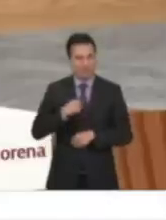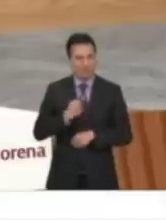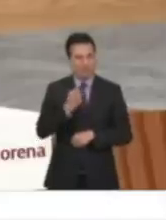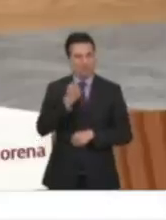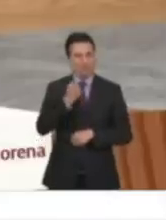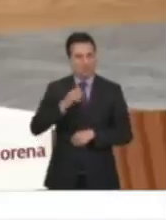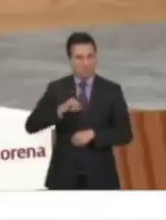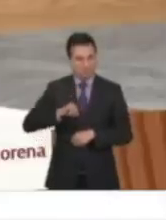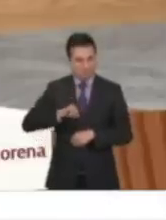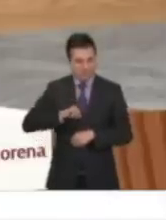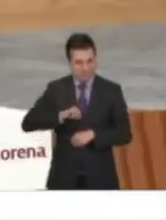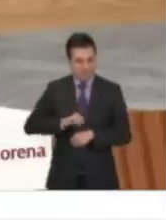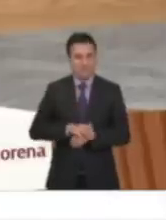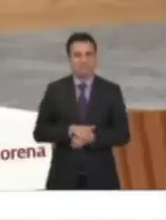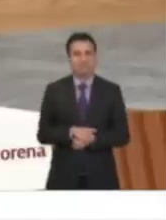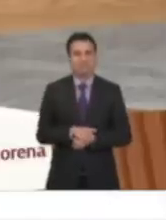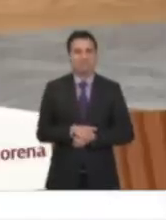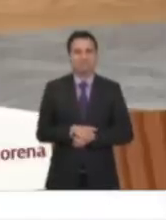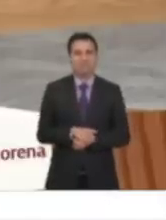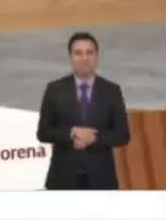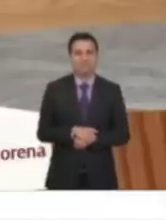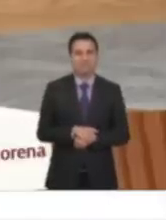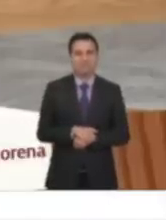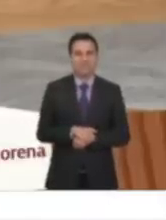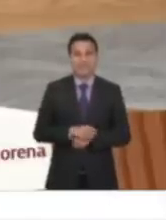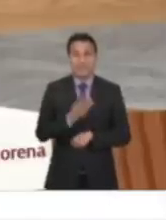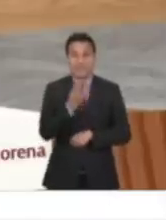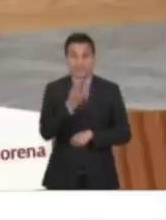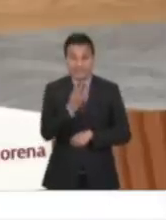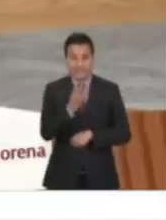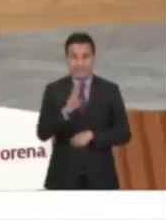atención que desde el